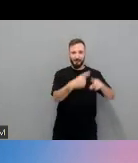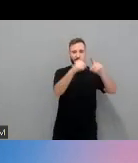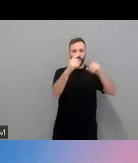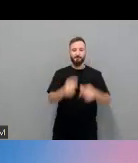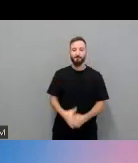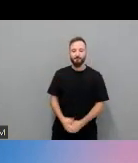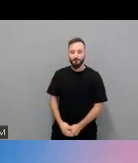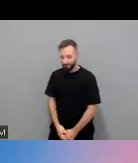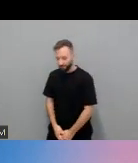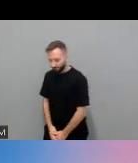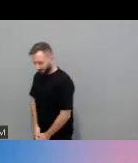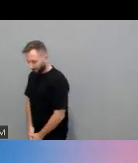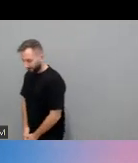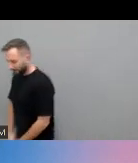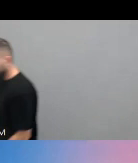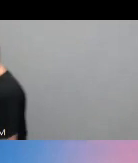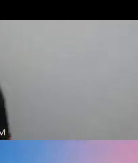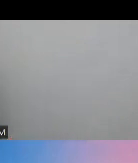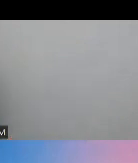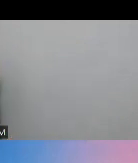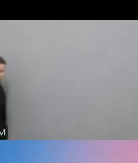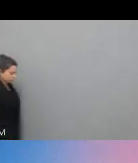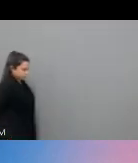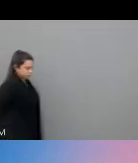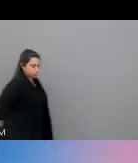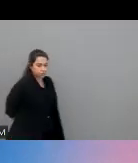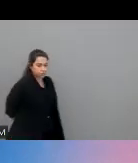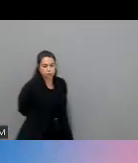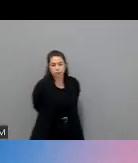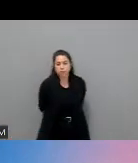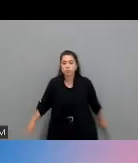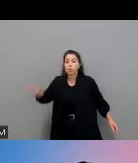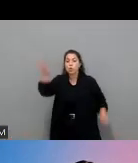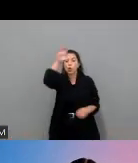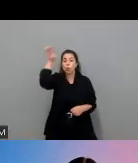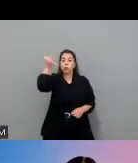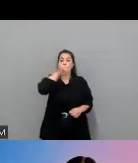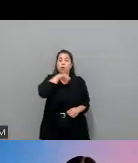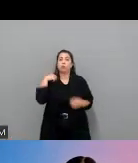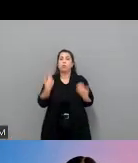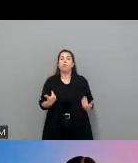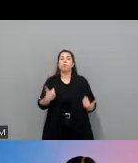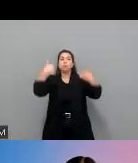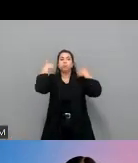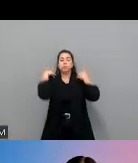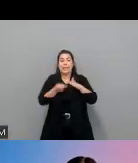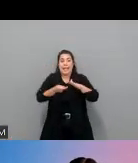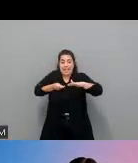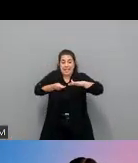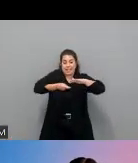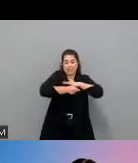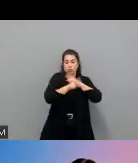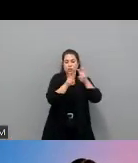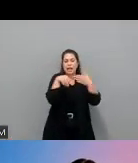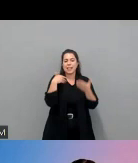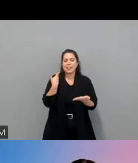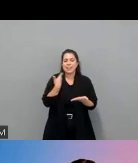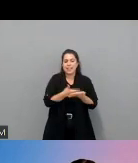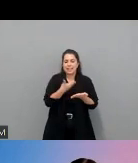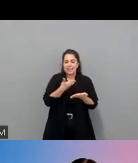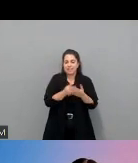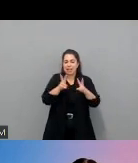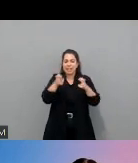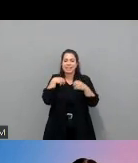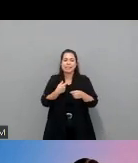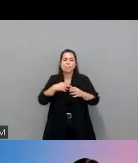Y las comunidades autónomas se encargan de hacer la gestión de la tramitación de los certificados del grado de